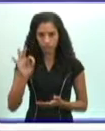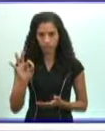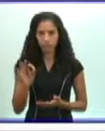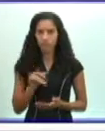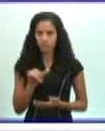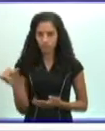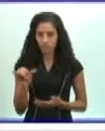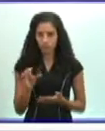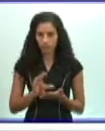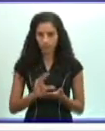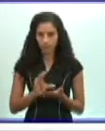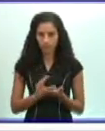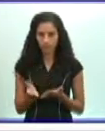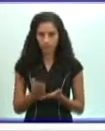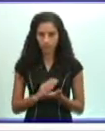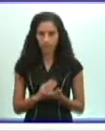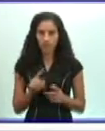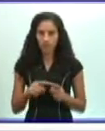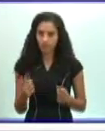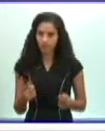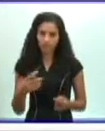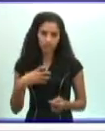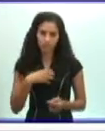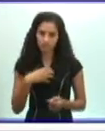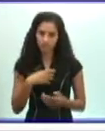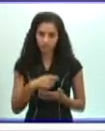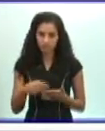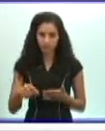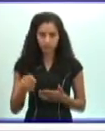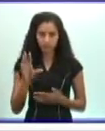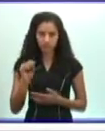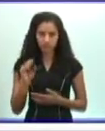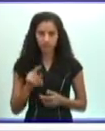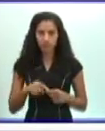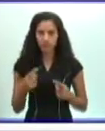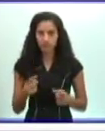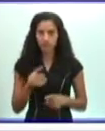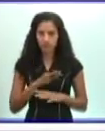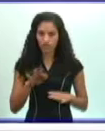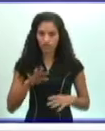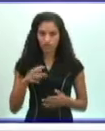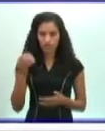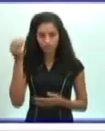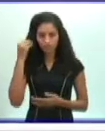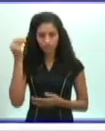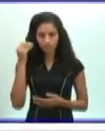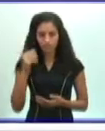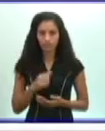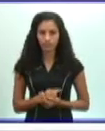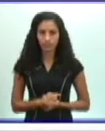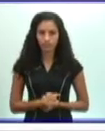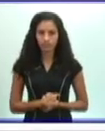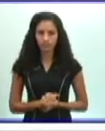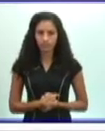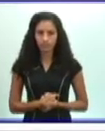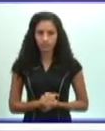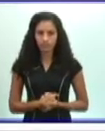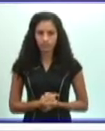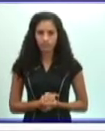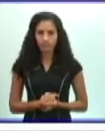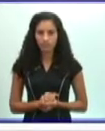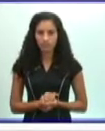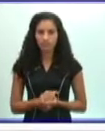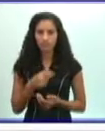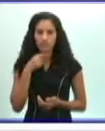también de tu libro de texto, por tanto no tienes que copiar lo que dice, porque ya lo tienes en esta bibliografía. Y